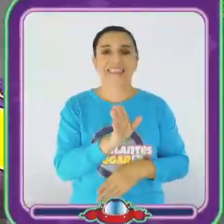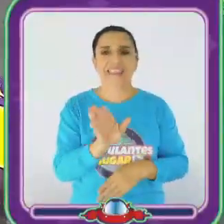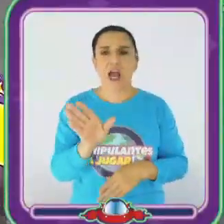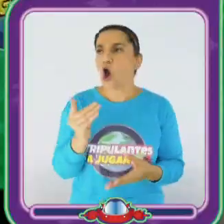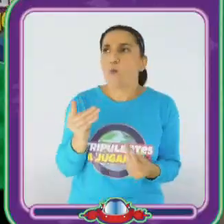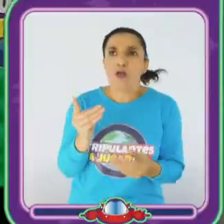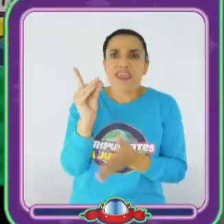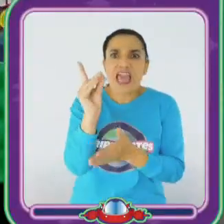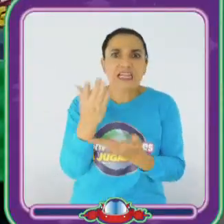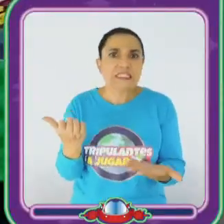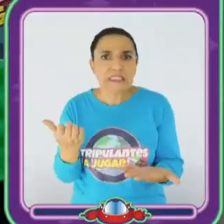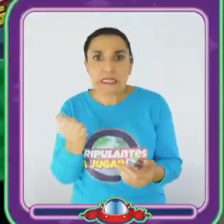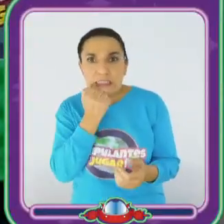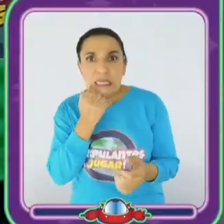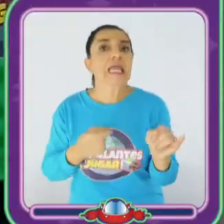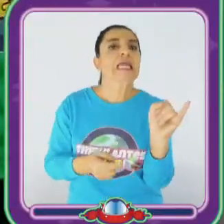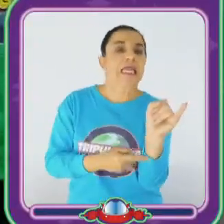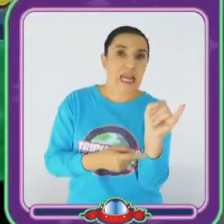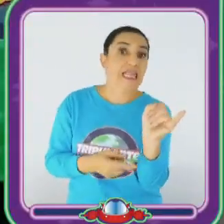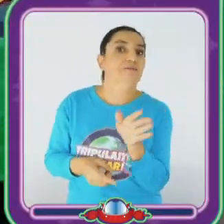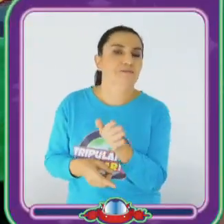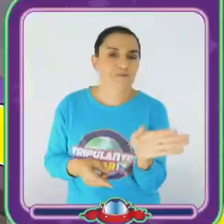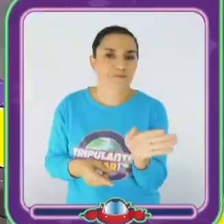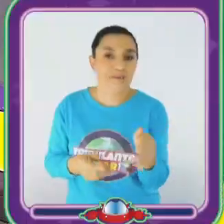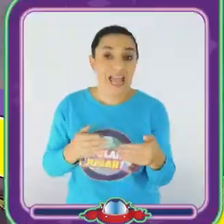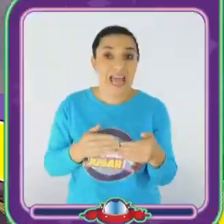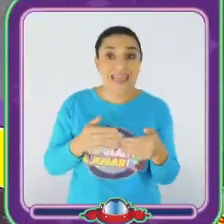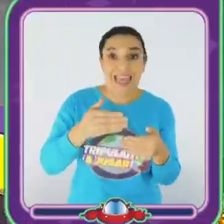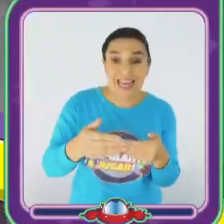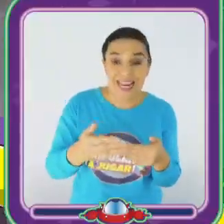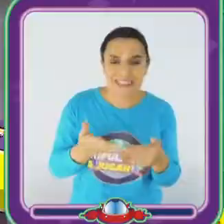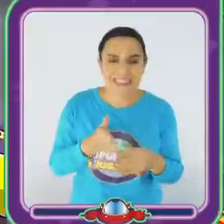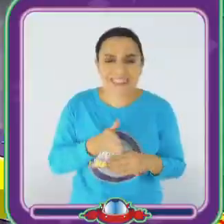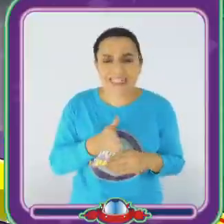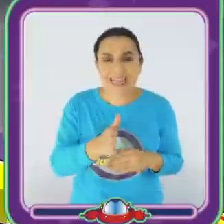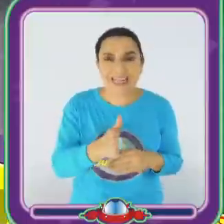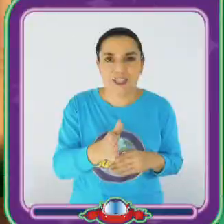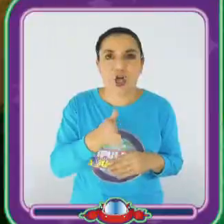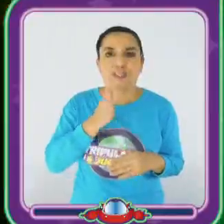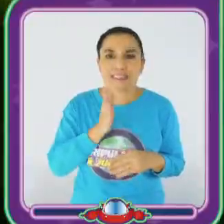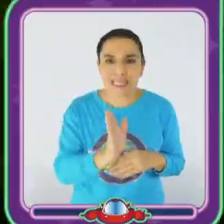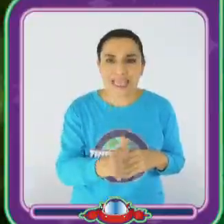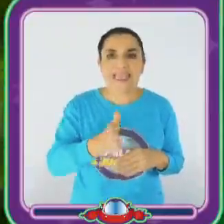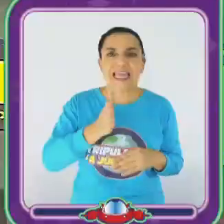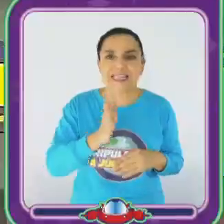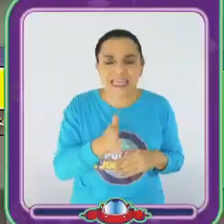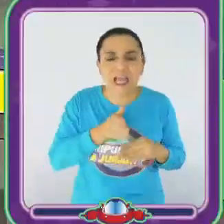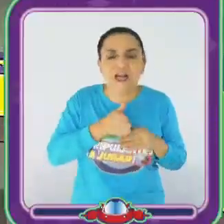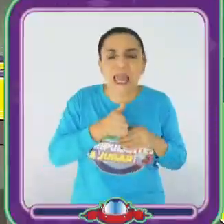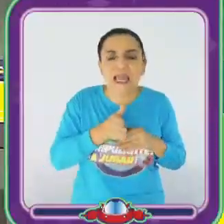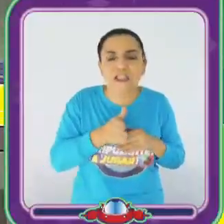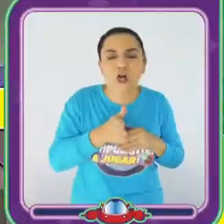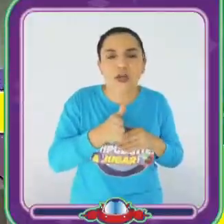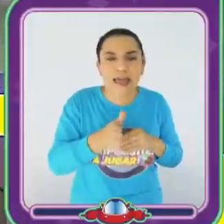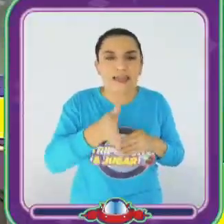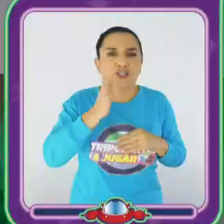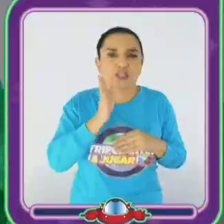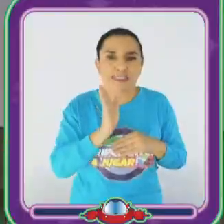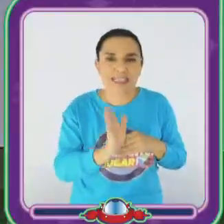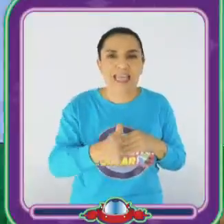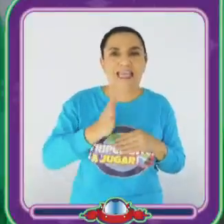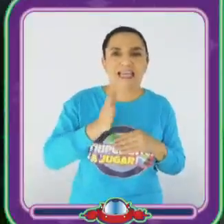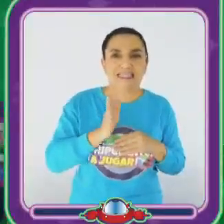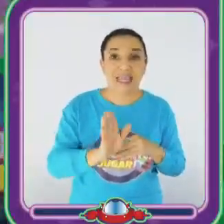¡Derecha! ¿Cómo que derecha? ¡Izquierda! ¡Pero un primero para adelante! ¡Tu compañero! ¡Recto, sigue! ¡Recto, sigue, recto! ¡Sigue,